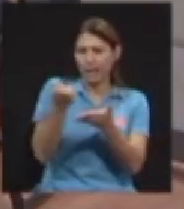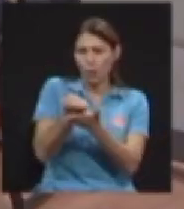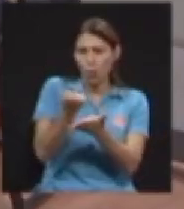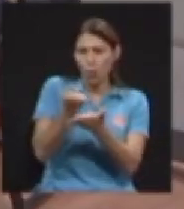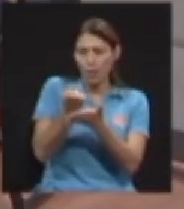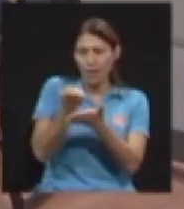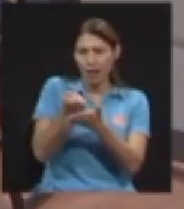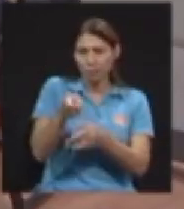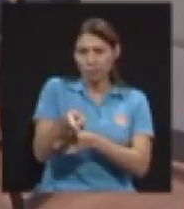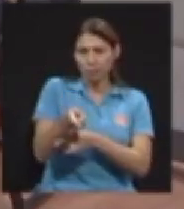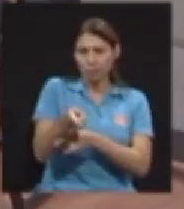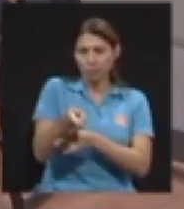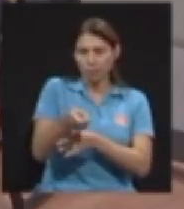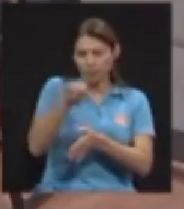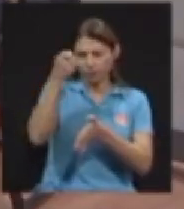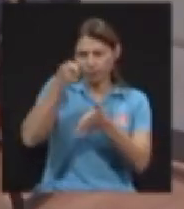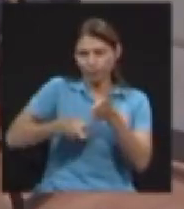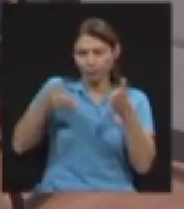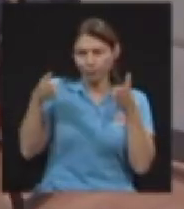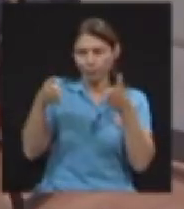disciplina. Es